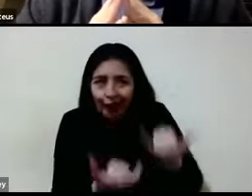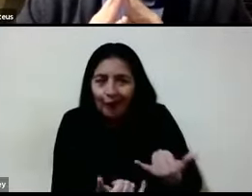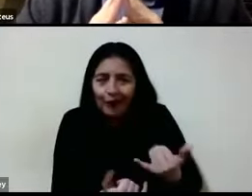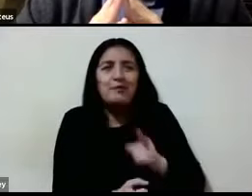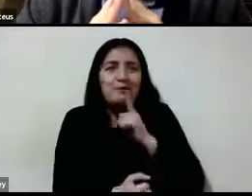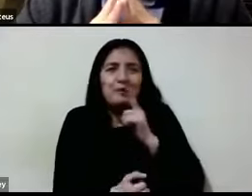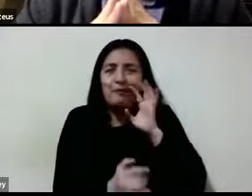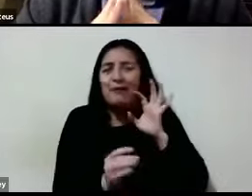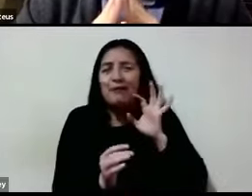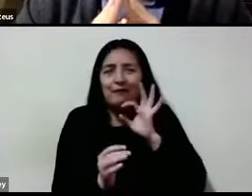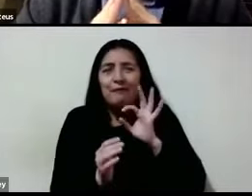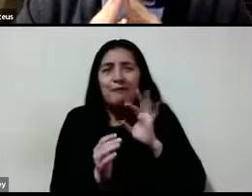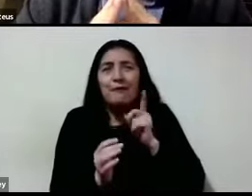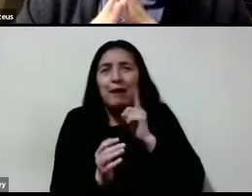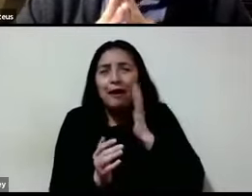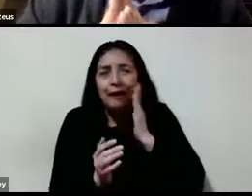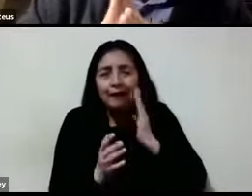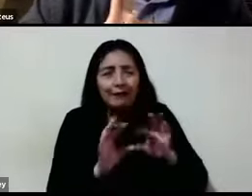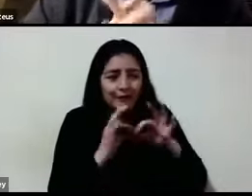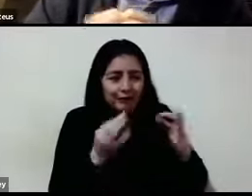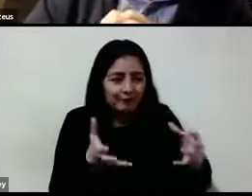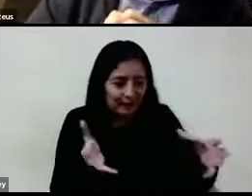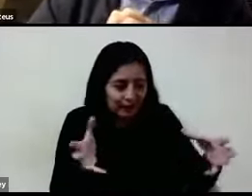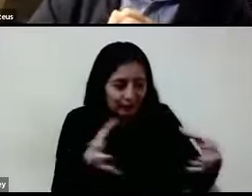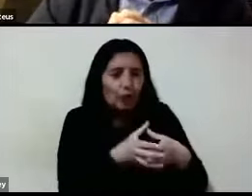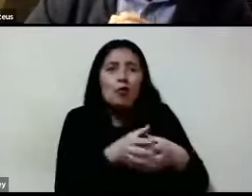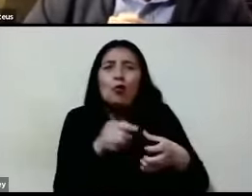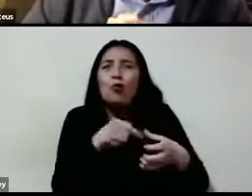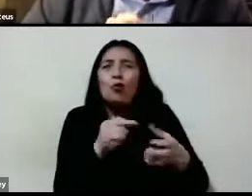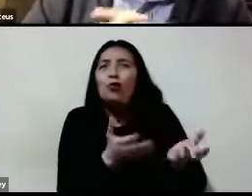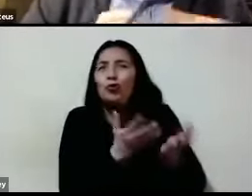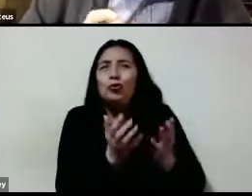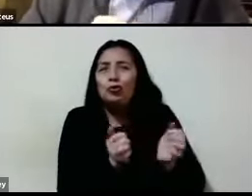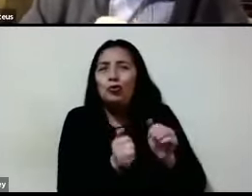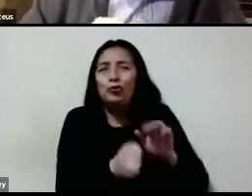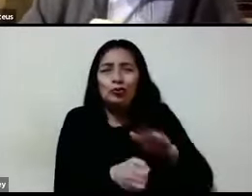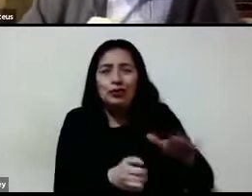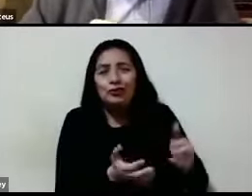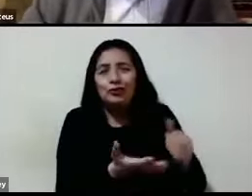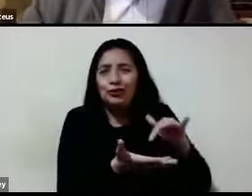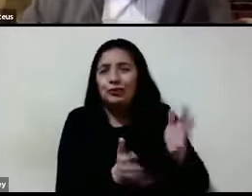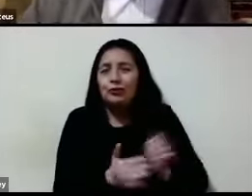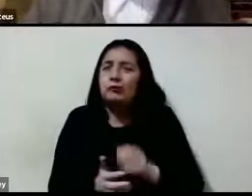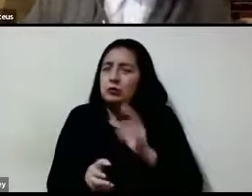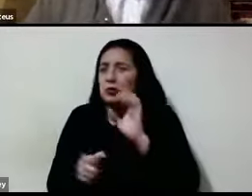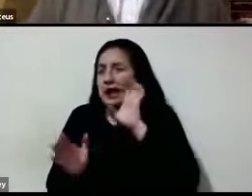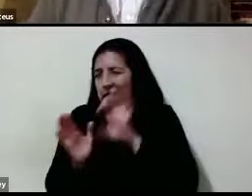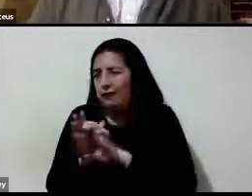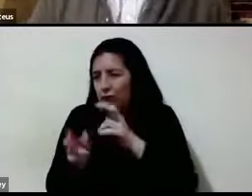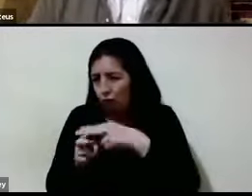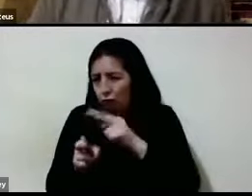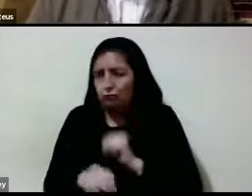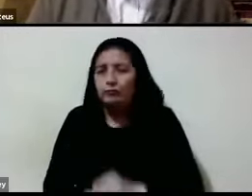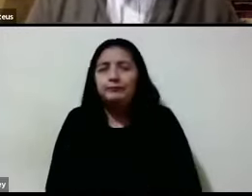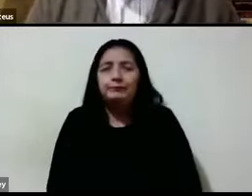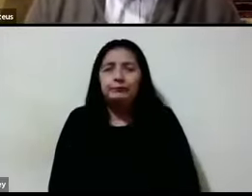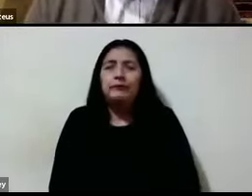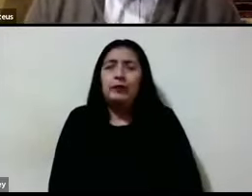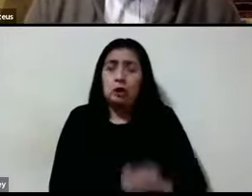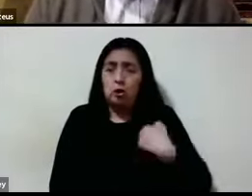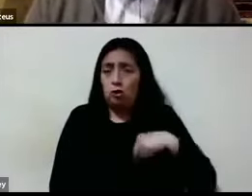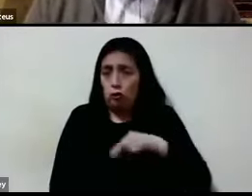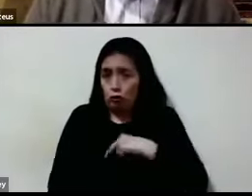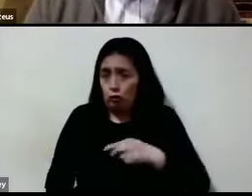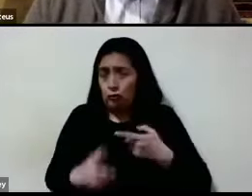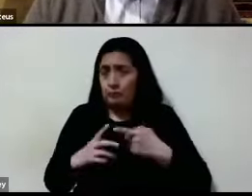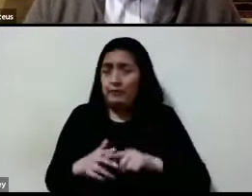muy cercanos en las zonas, en los espacios en los que ellos estudian, ¿no? Por ponerte un ejemplo breve, nosotros al comienzo